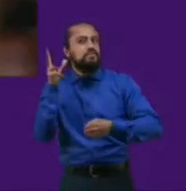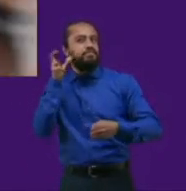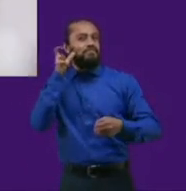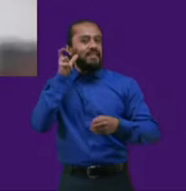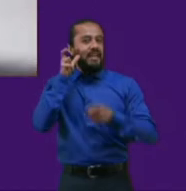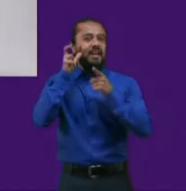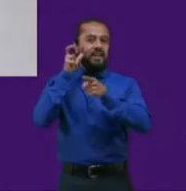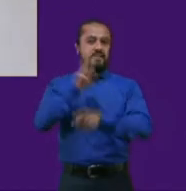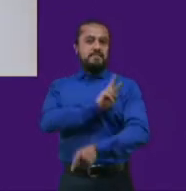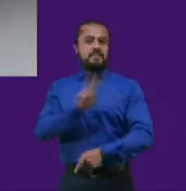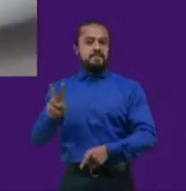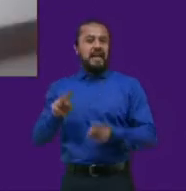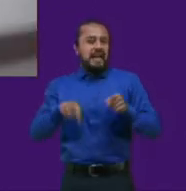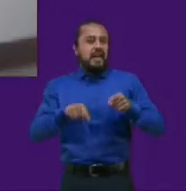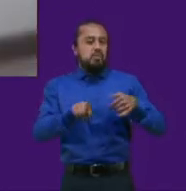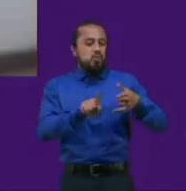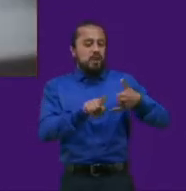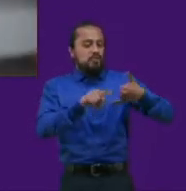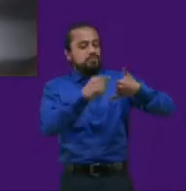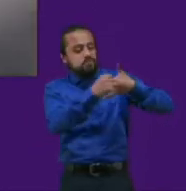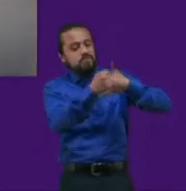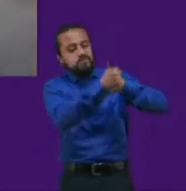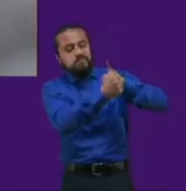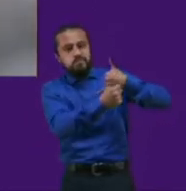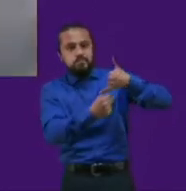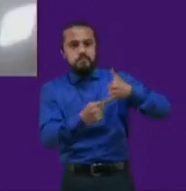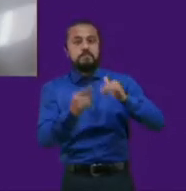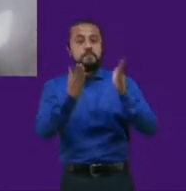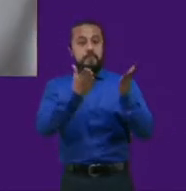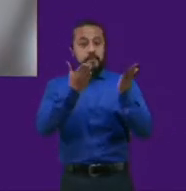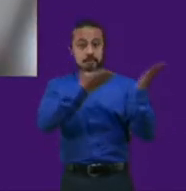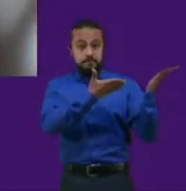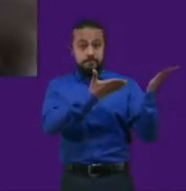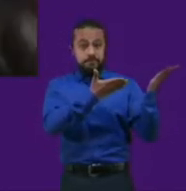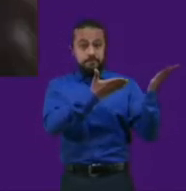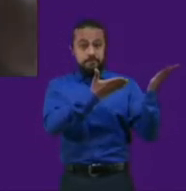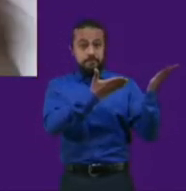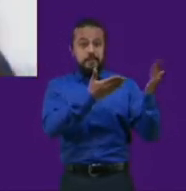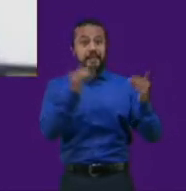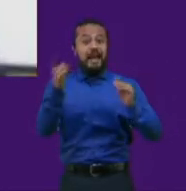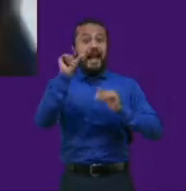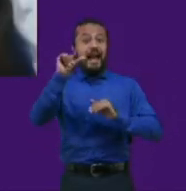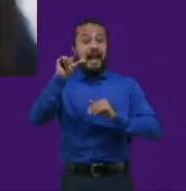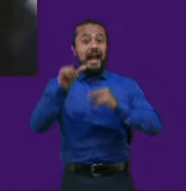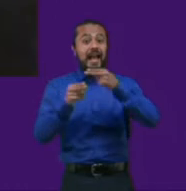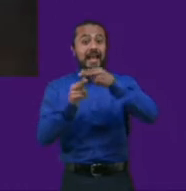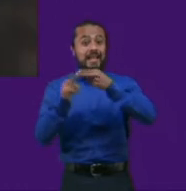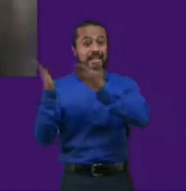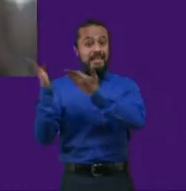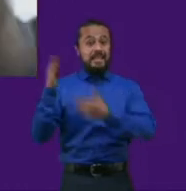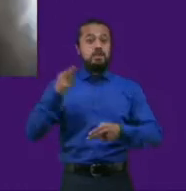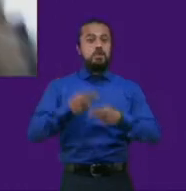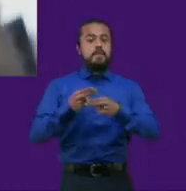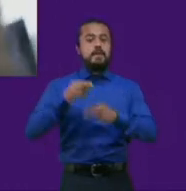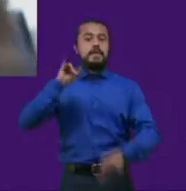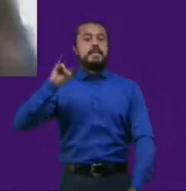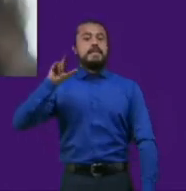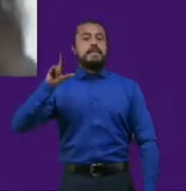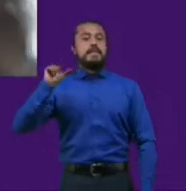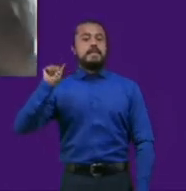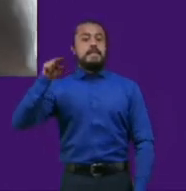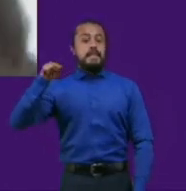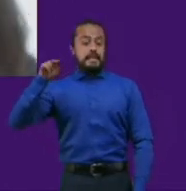de diferentes lugares del país. Ilana, ¿estás lista? ¿Nos puedes contar sobre ti y sobre tu emprendimiento?